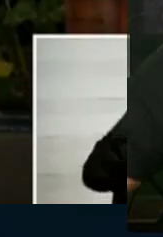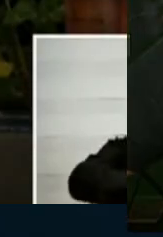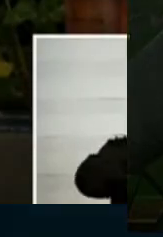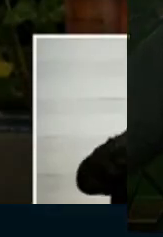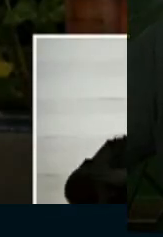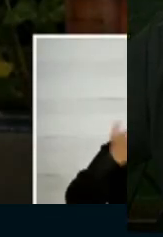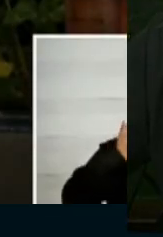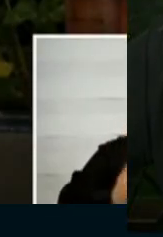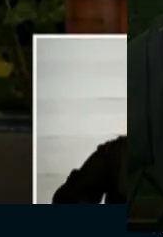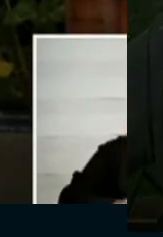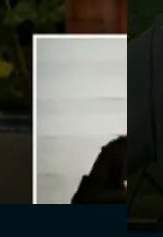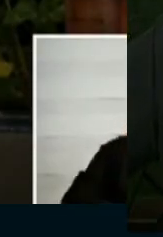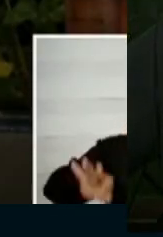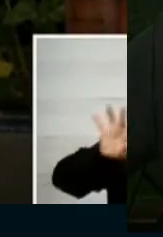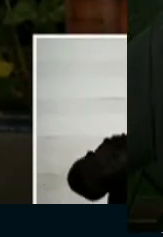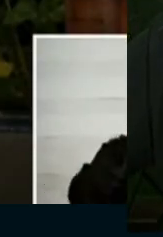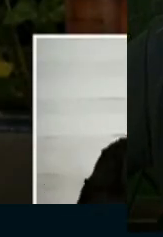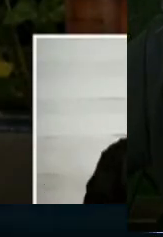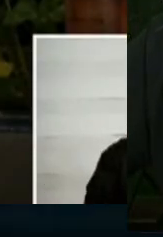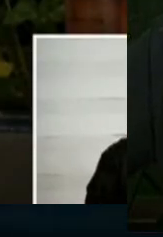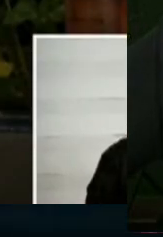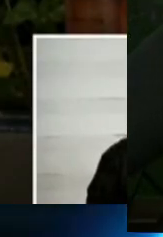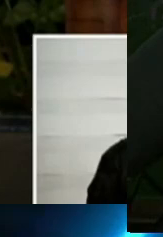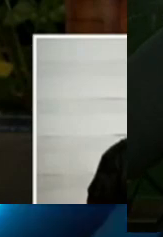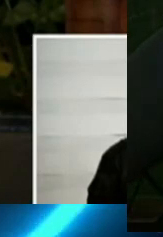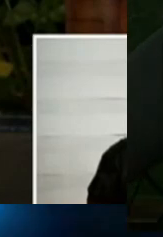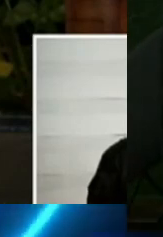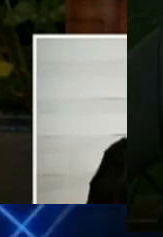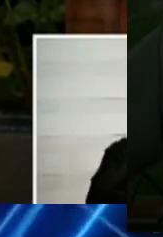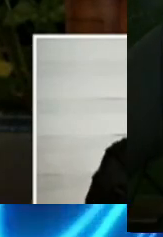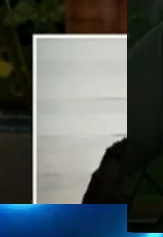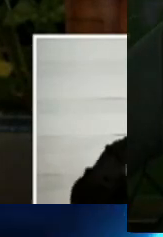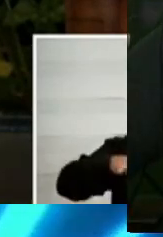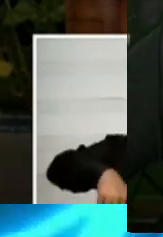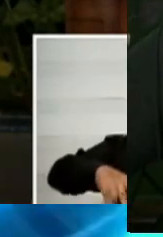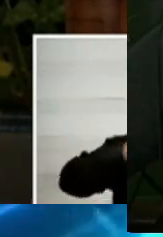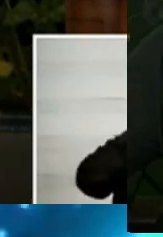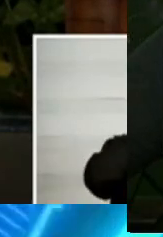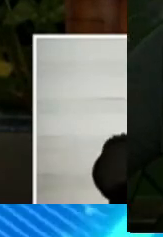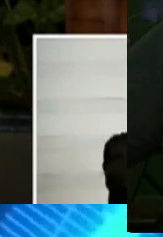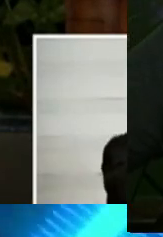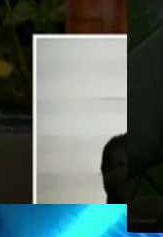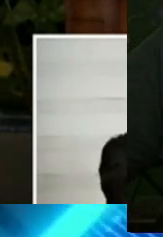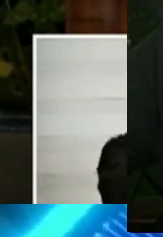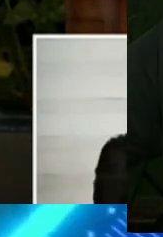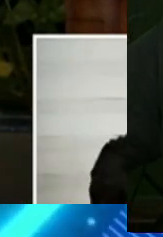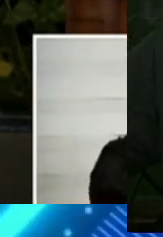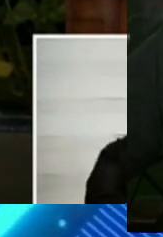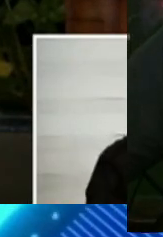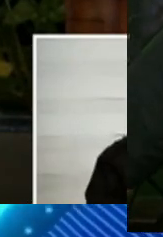Y así es como responde la gobernadora de Campeche a Proceso. En lo que se ha convertido prácticamente es una